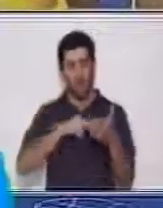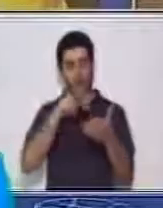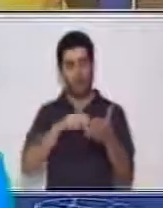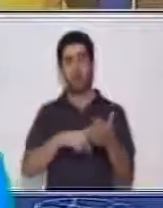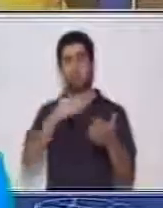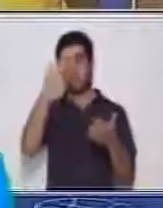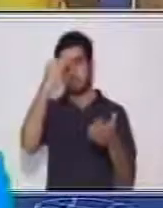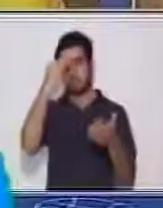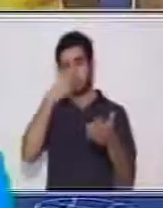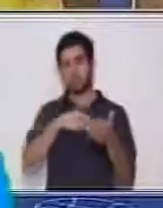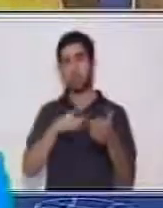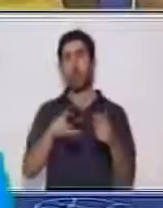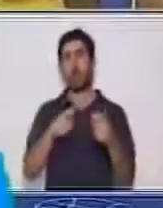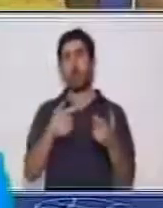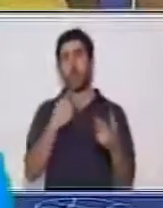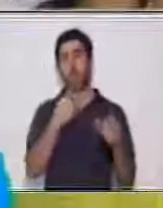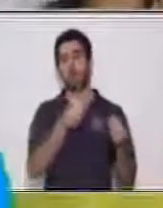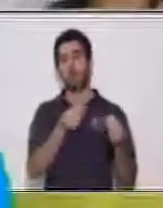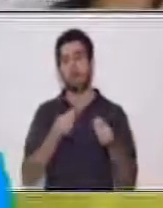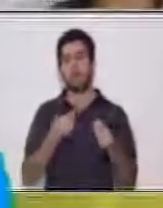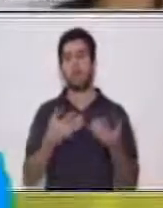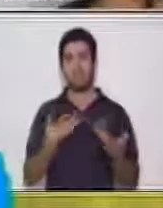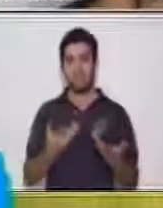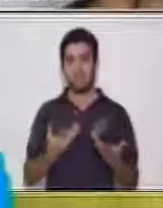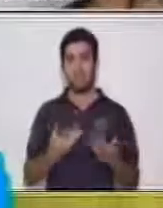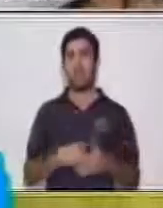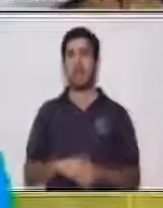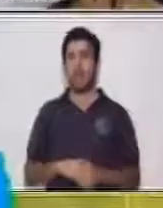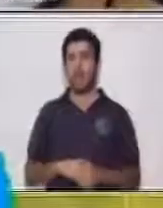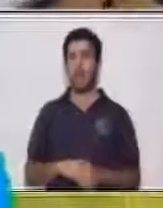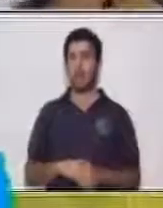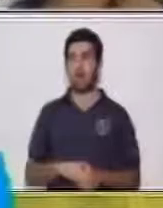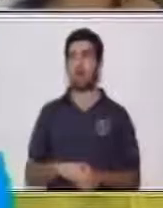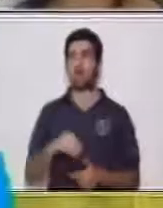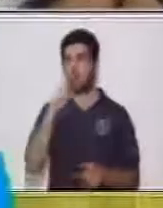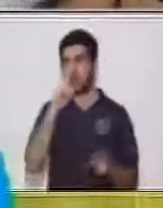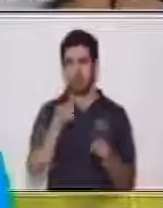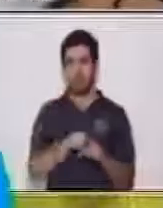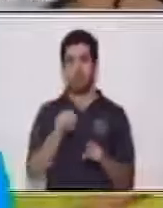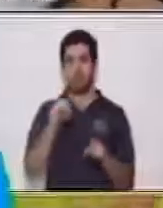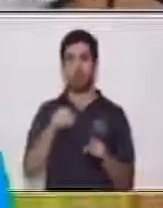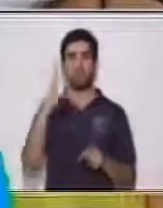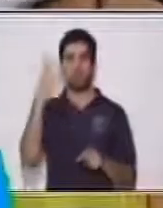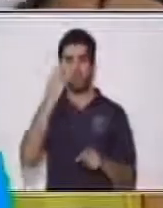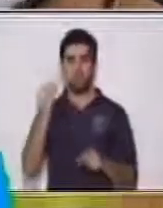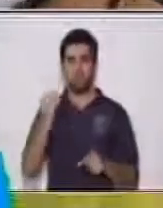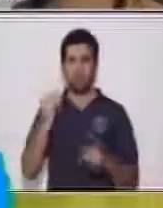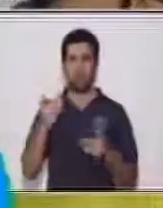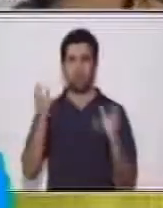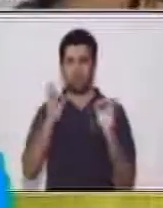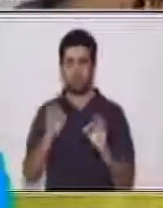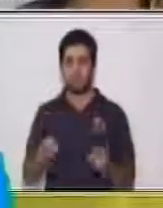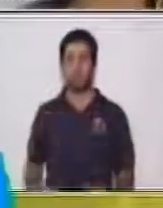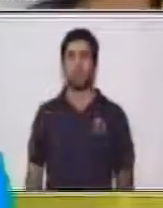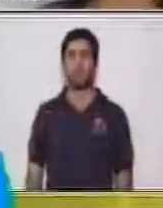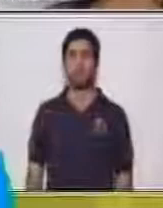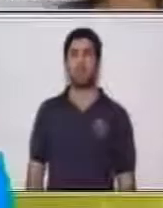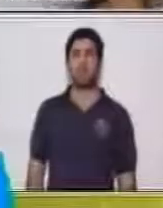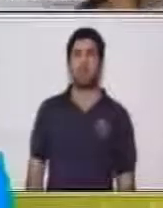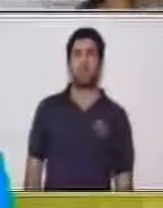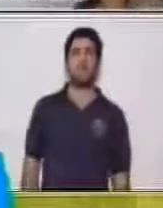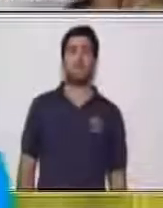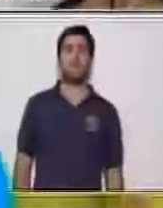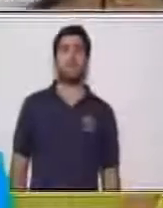enseñanzas. Por lo mismo que es una obra estética, podemos decir que es una obra de arte. Perdura a lo largo del